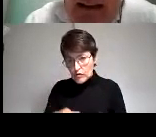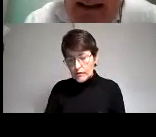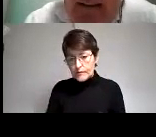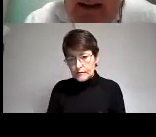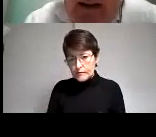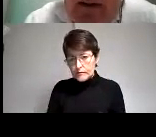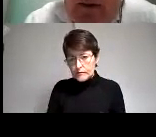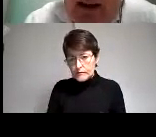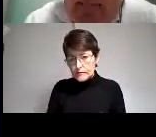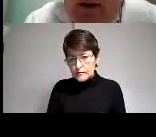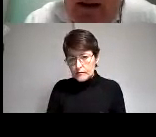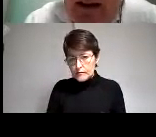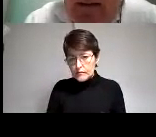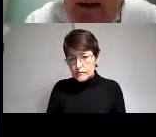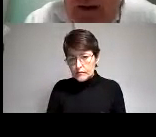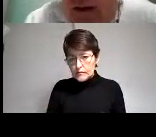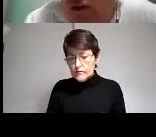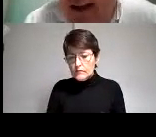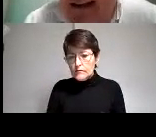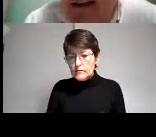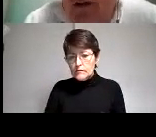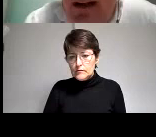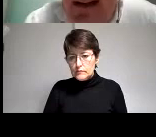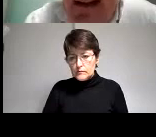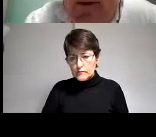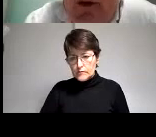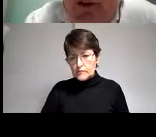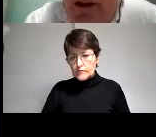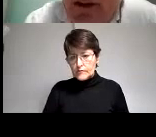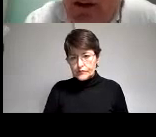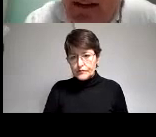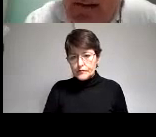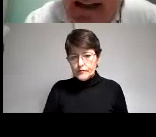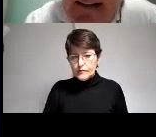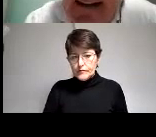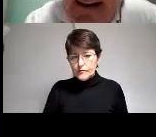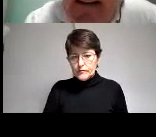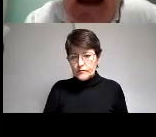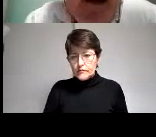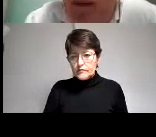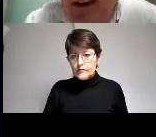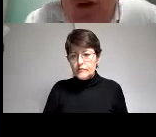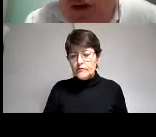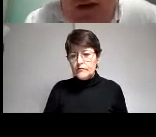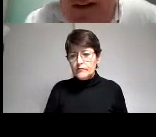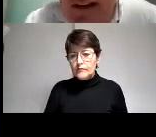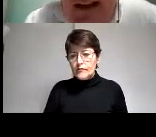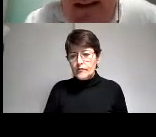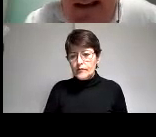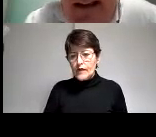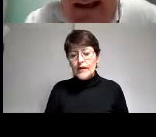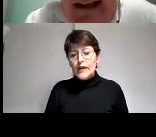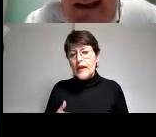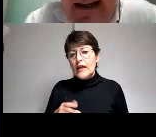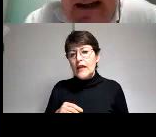pediatras de mi centro, por ejemplo, suelen dar algunos probióticos en determinadas diarreas. Lo que pasa es que eso lo tienes que